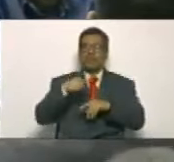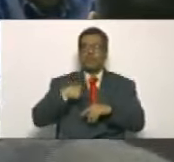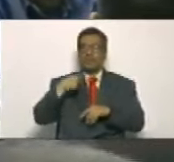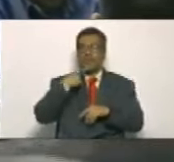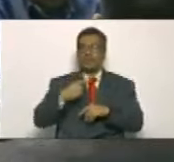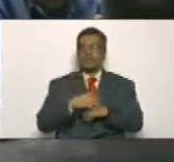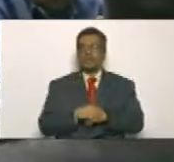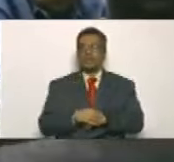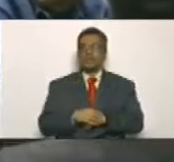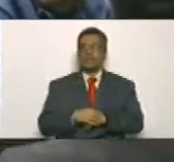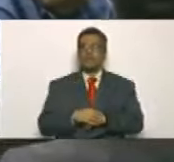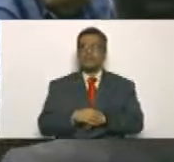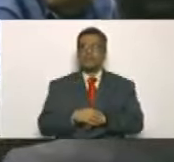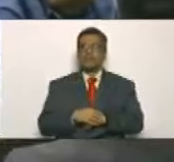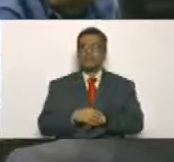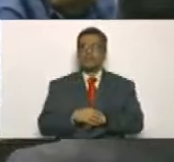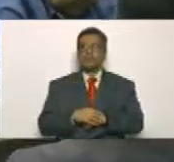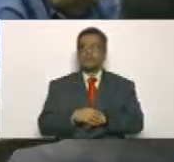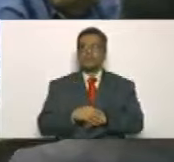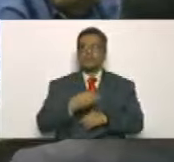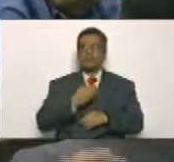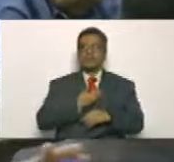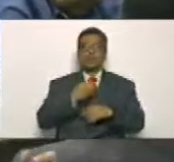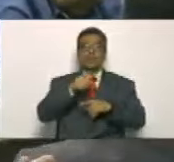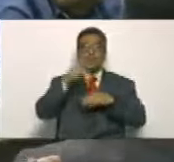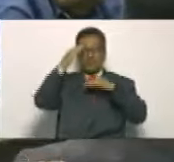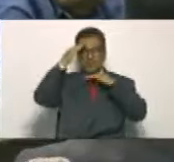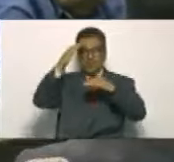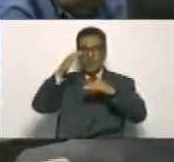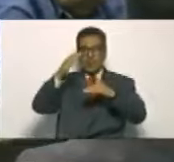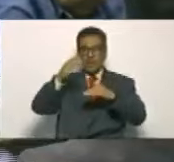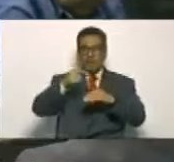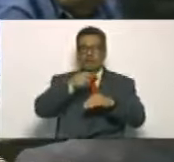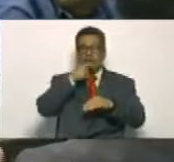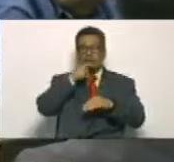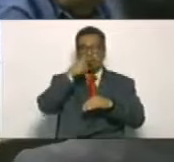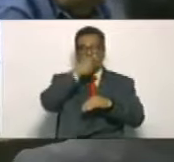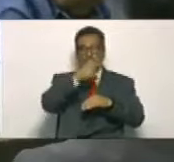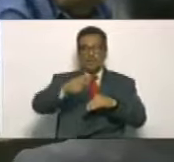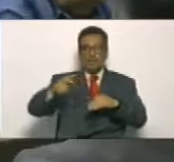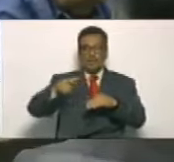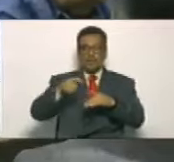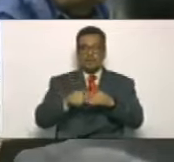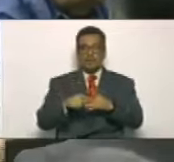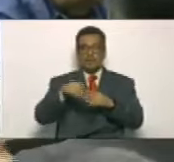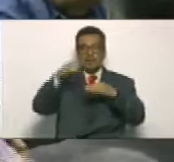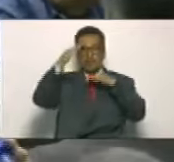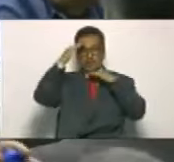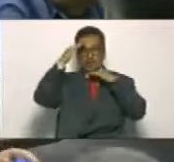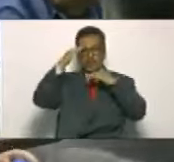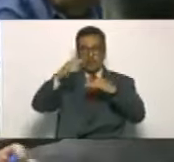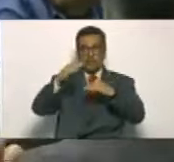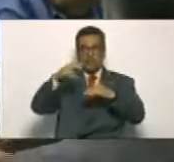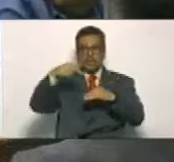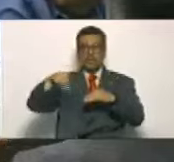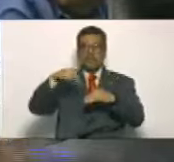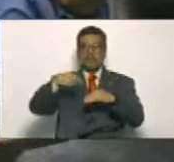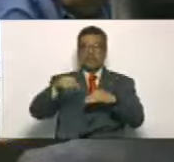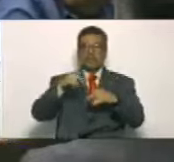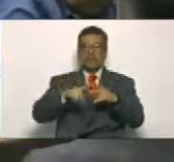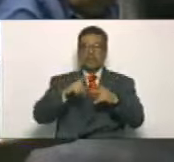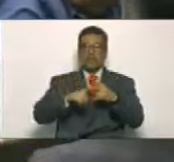decir, cuando saludaba al pueblo que tenía allí, decía, saludo a los racionales y a